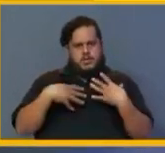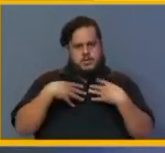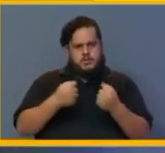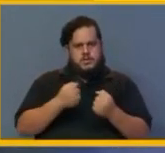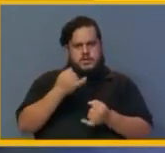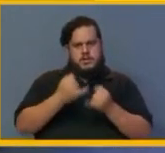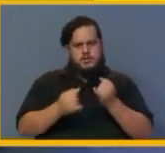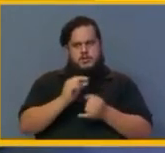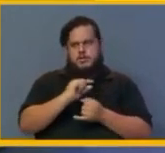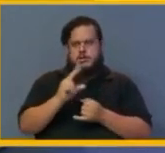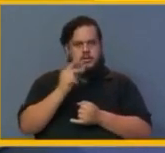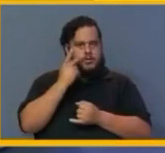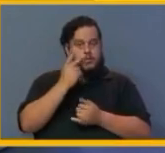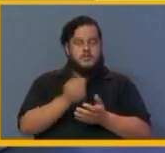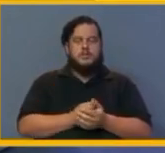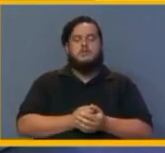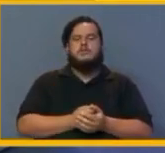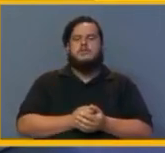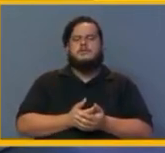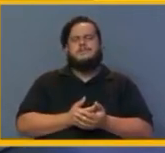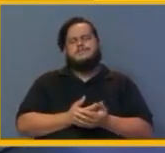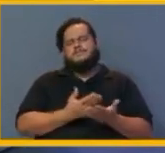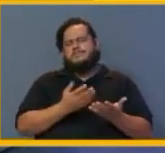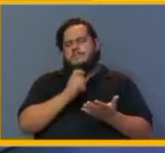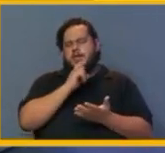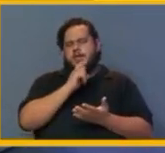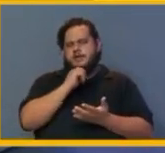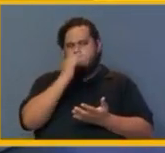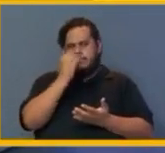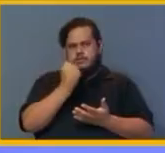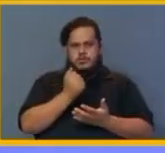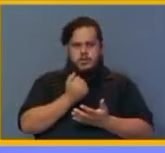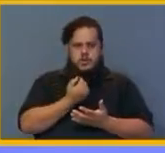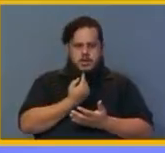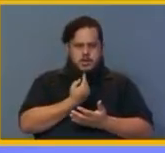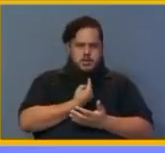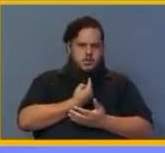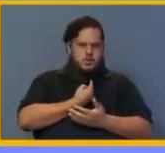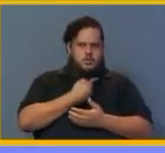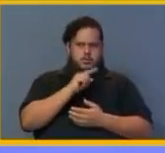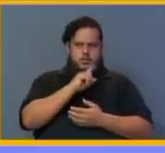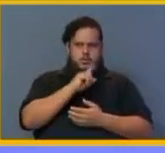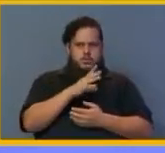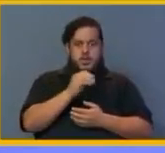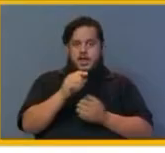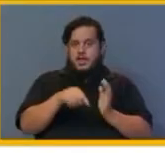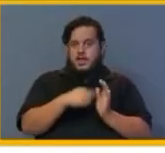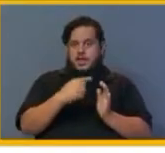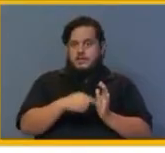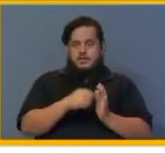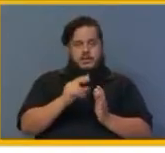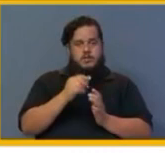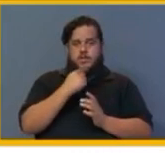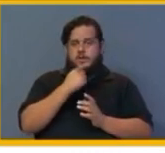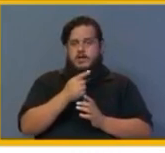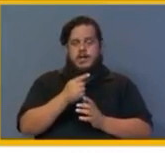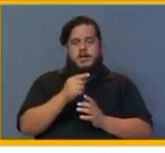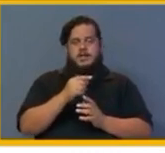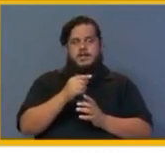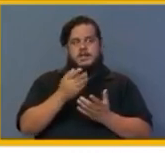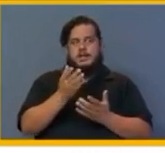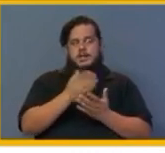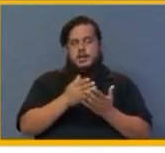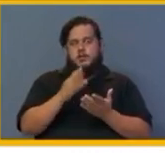hemos visto. Es que qué difícil, porque también uno consulta y a veces no te van a decir a ciencia cierta qué